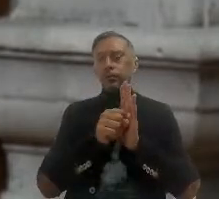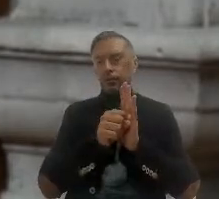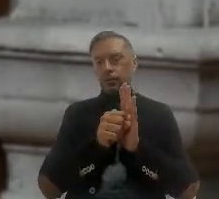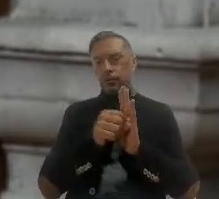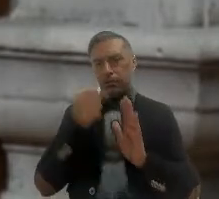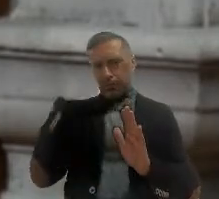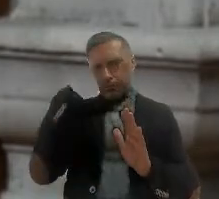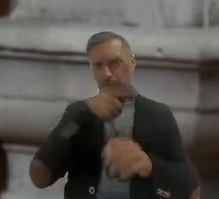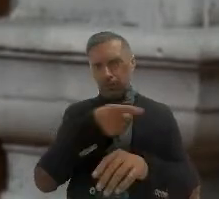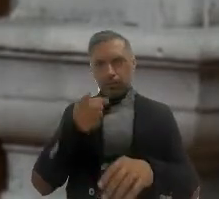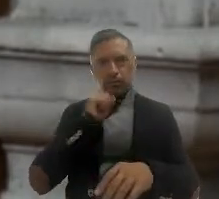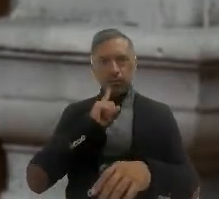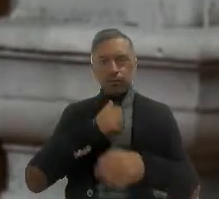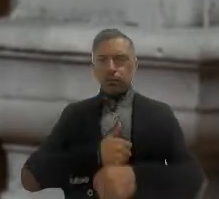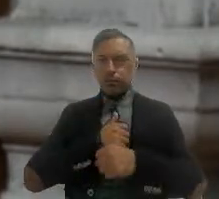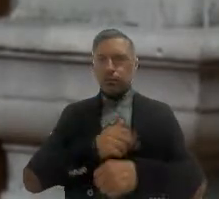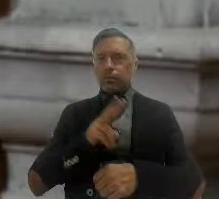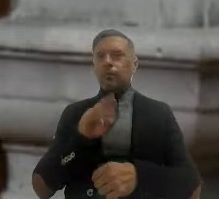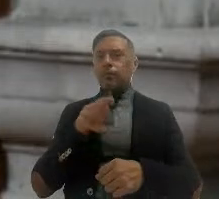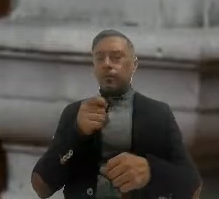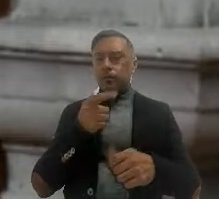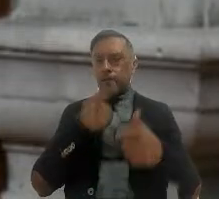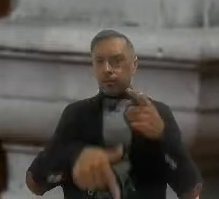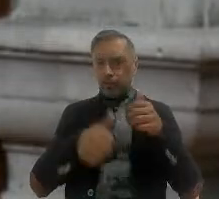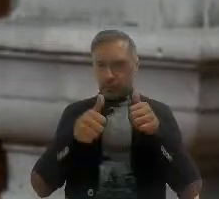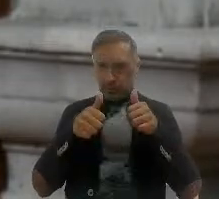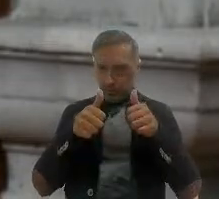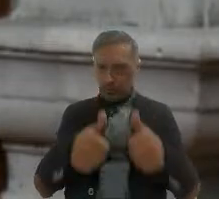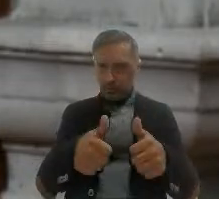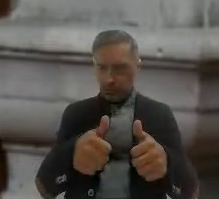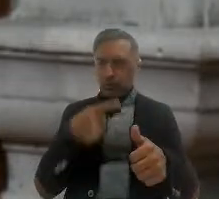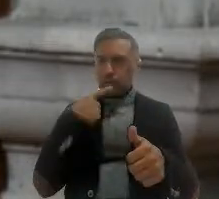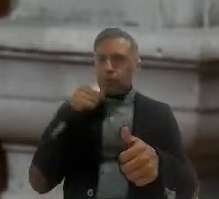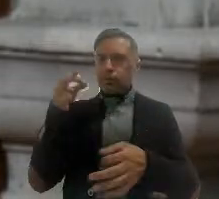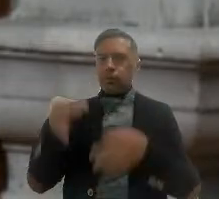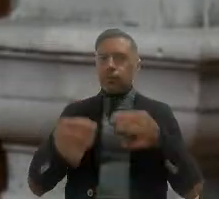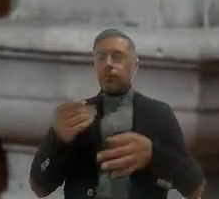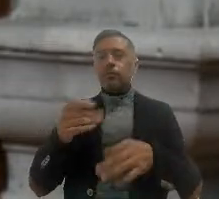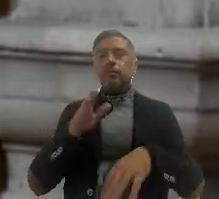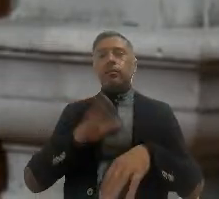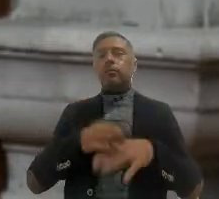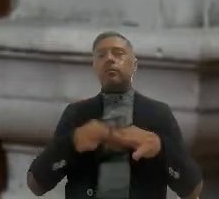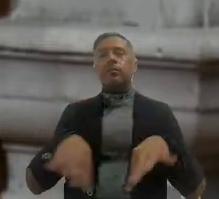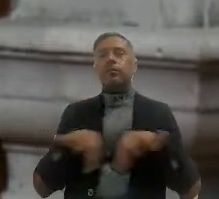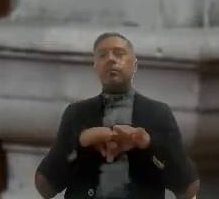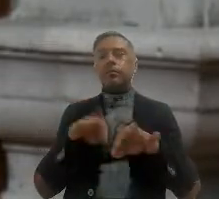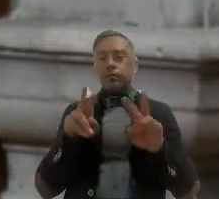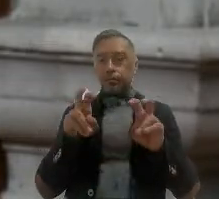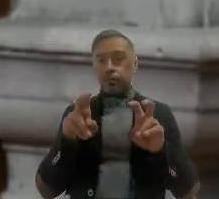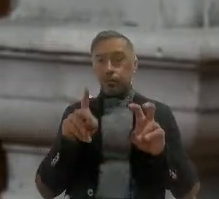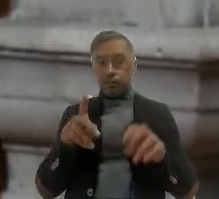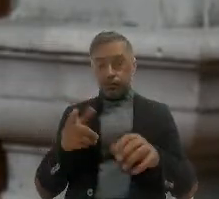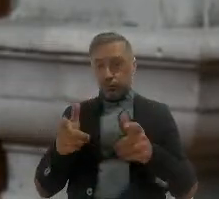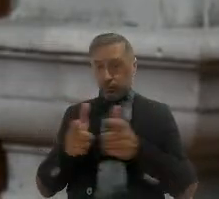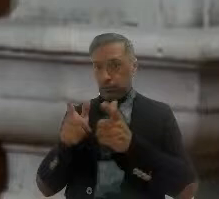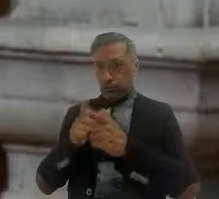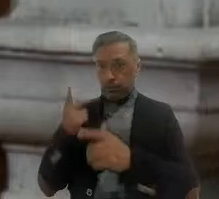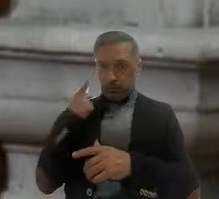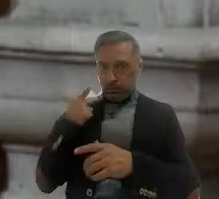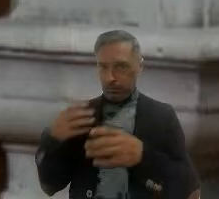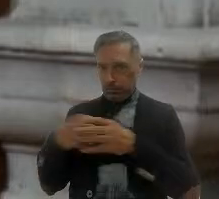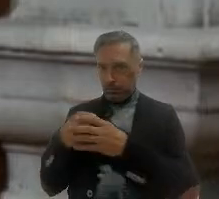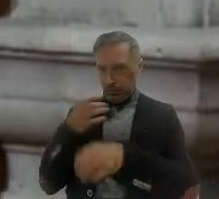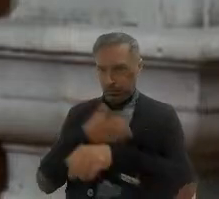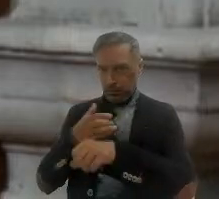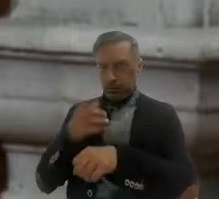a los sistemas de acceso de justicia. De manera especial, reconozco a mis compañeras de bancada, la diputada Isabel,